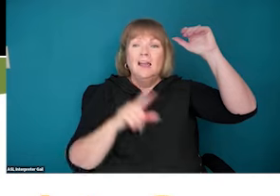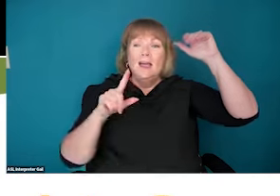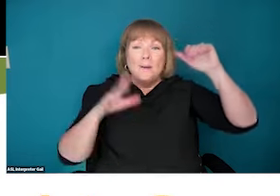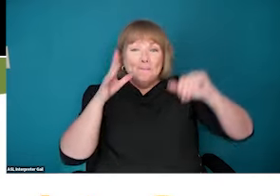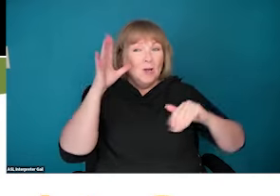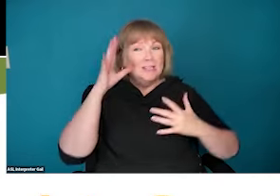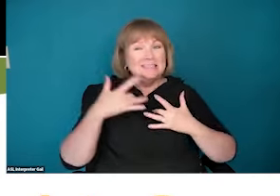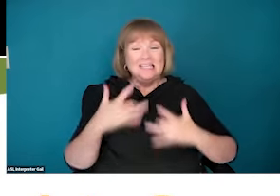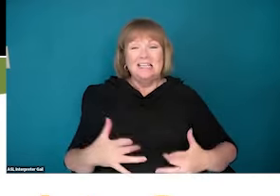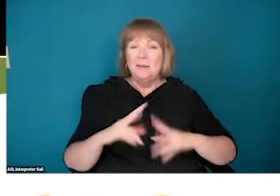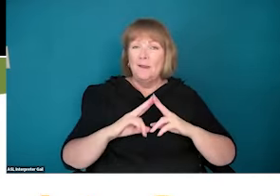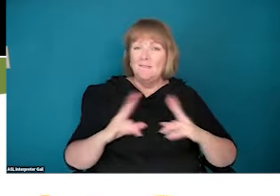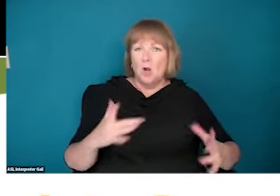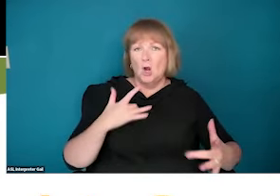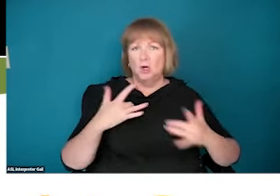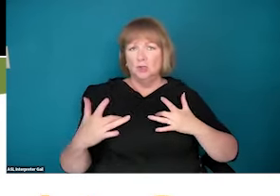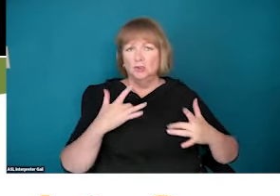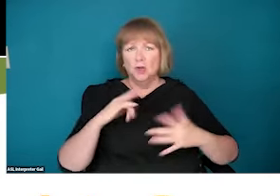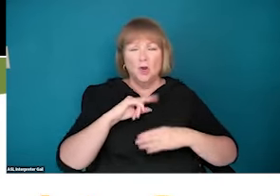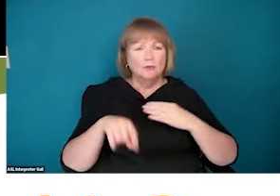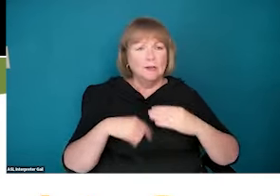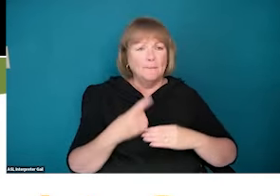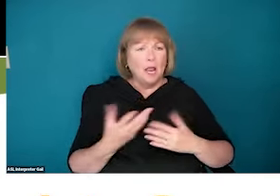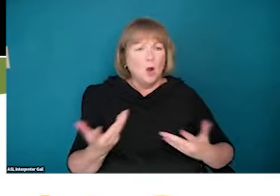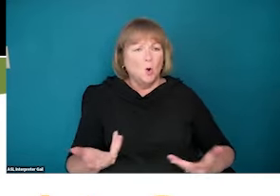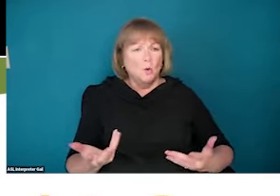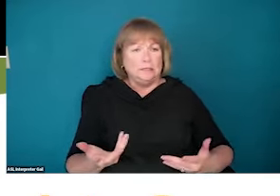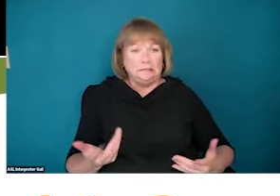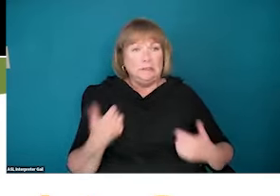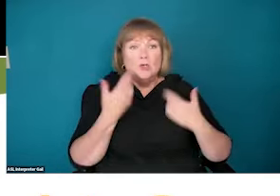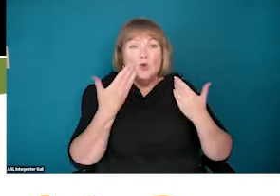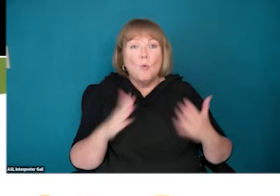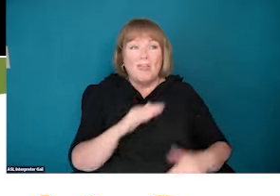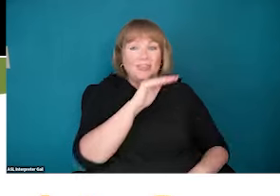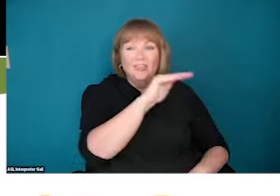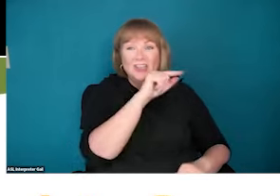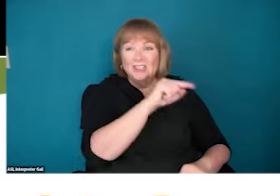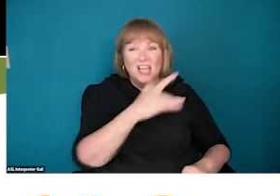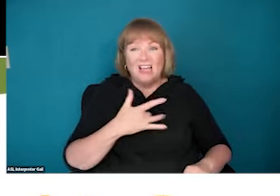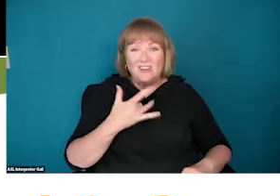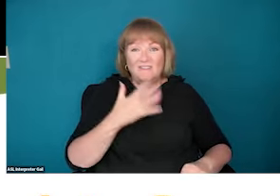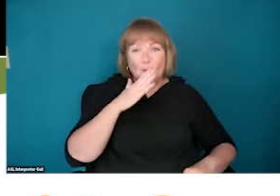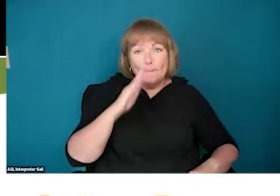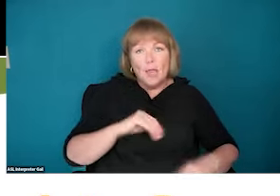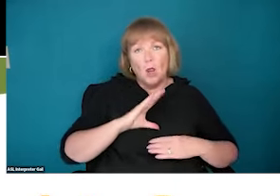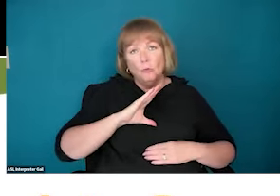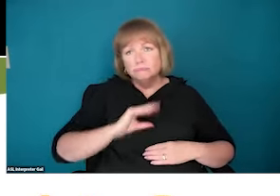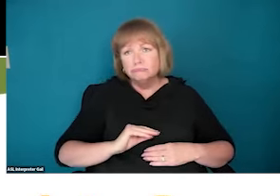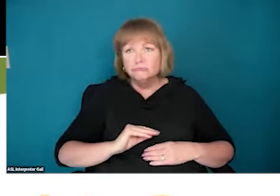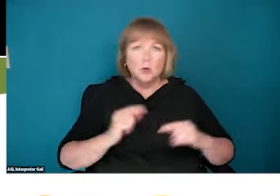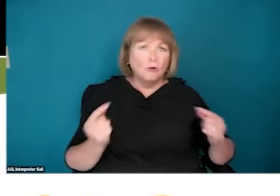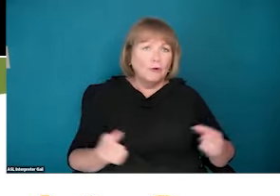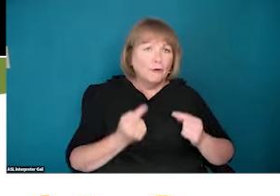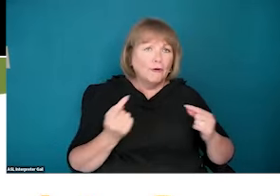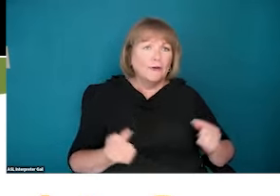El amor por nuestros individuos, el miedo a que les pase algo y la preocupación que tenemos por nosotros. Usted no